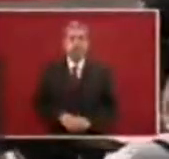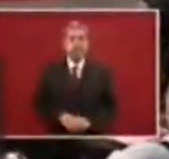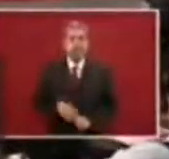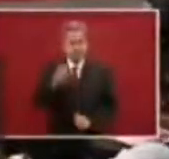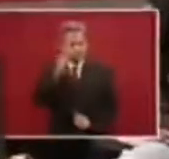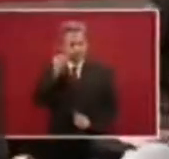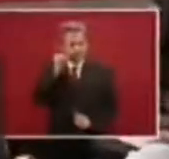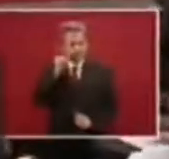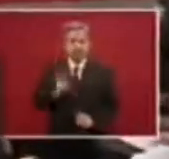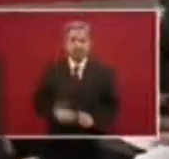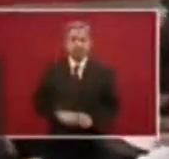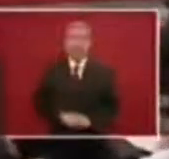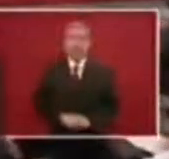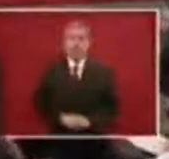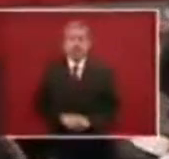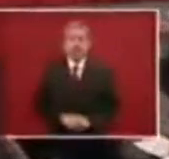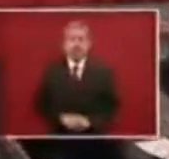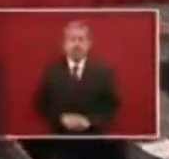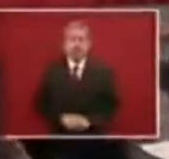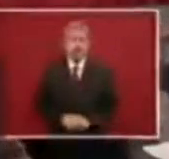ayer.